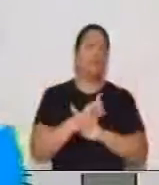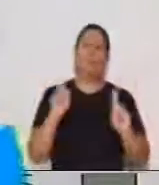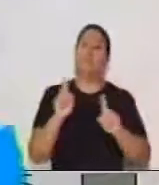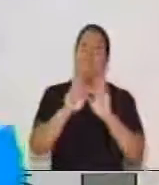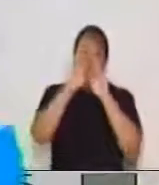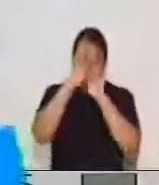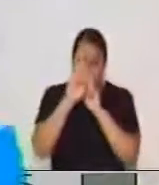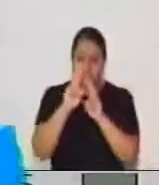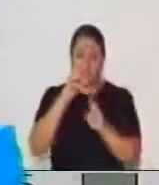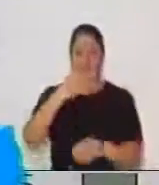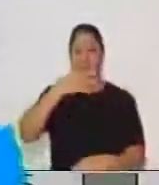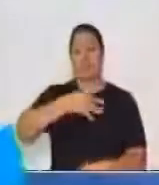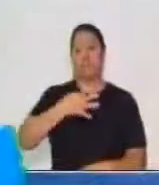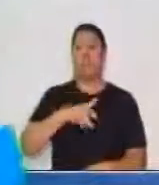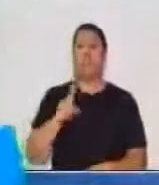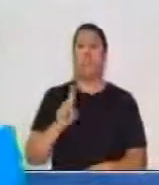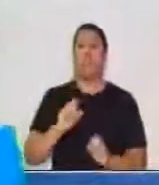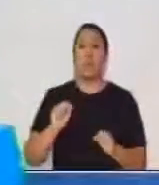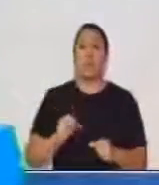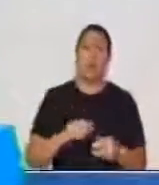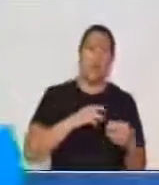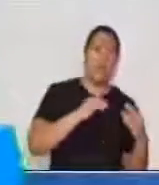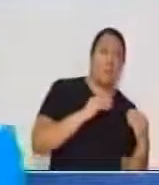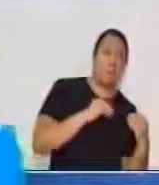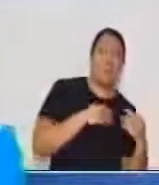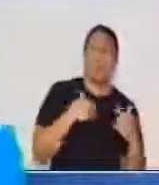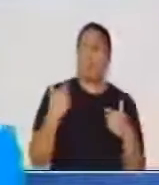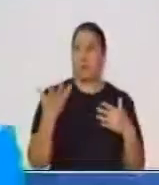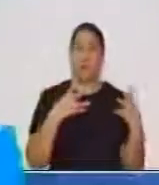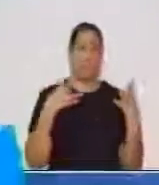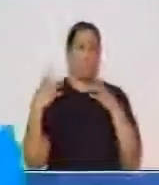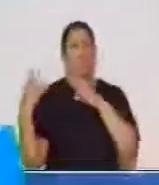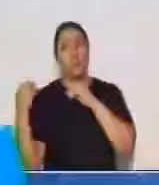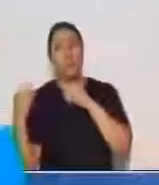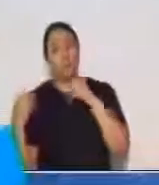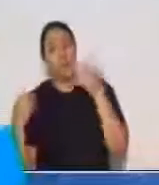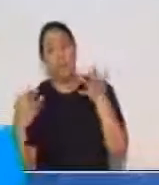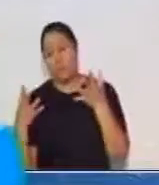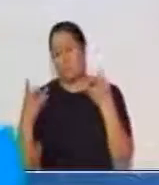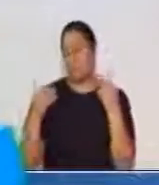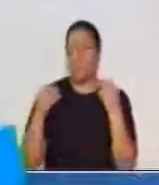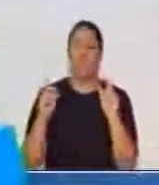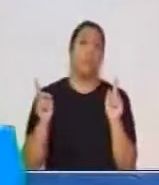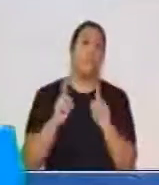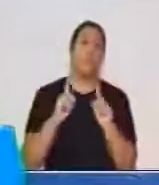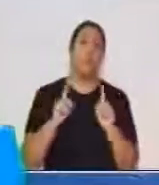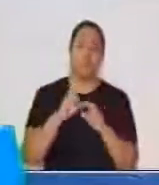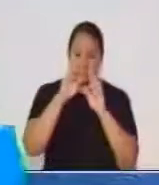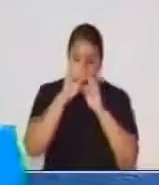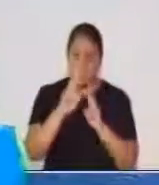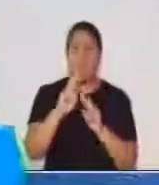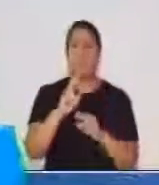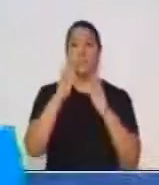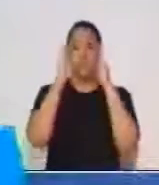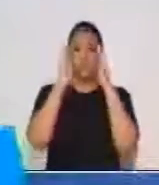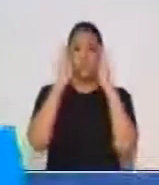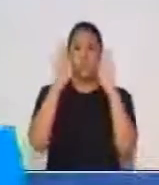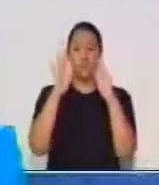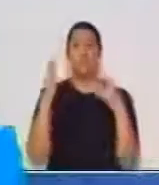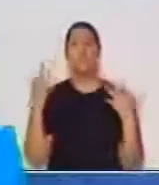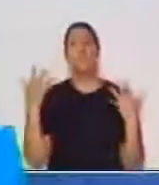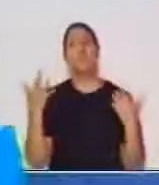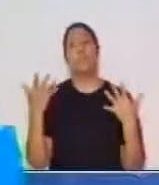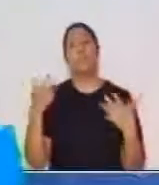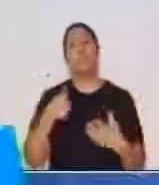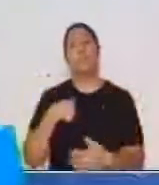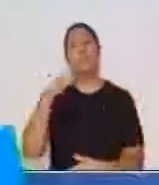pueden hacer comentarios, murmurar si algo no les parece, sino que deben hacerlo de manera respetuosa, esperando su